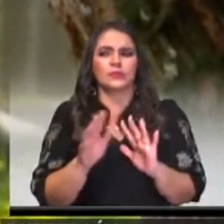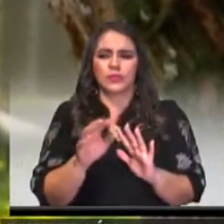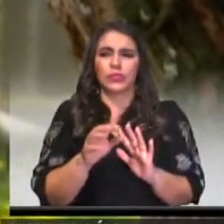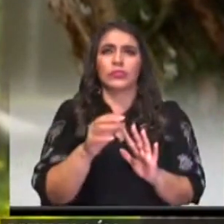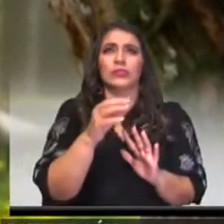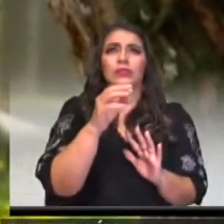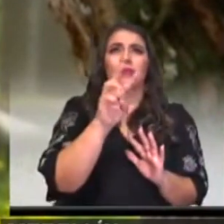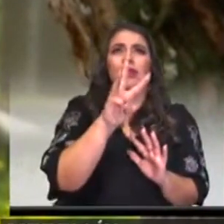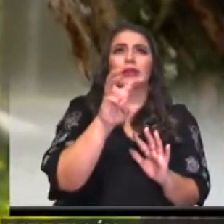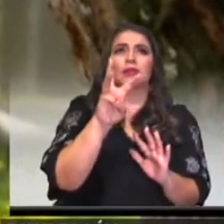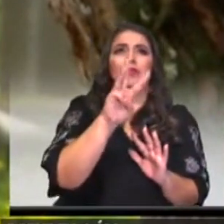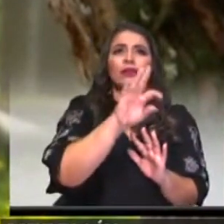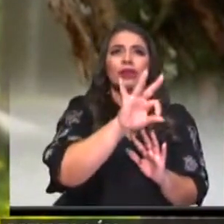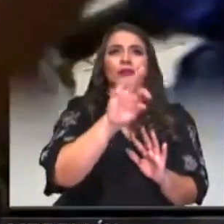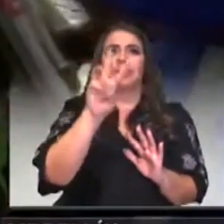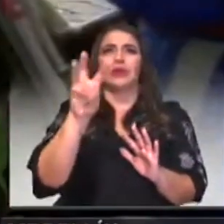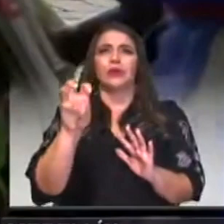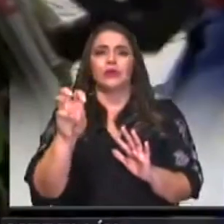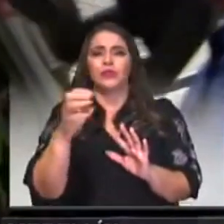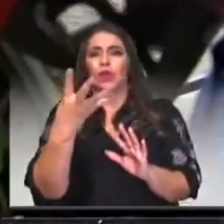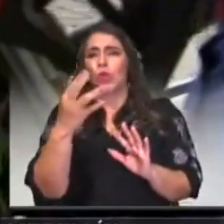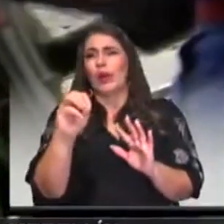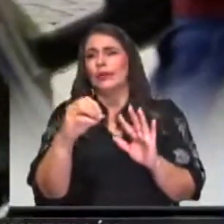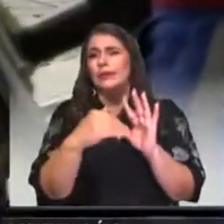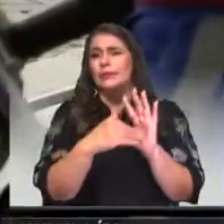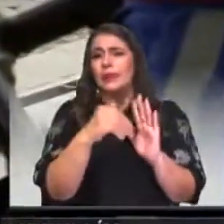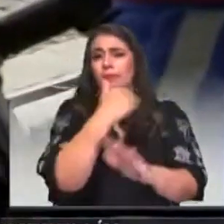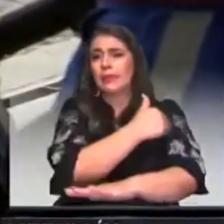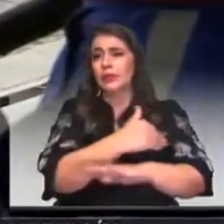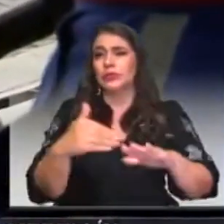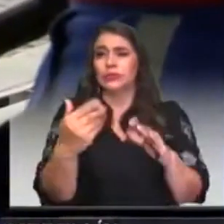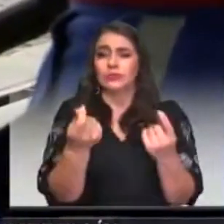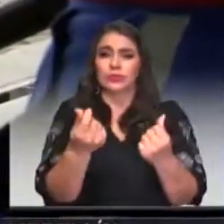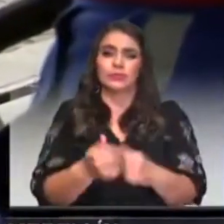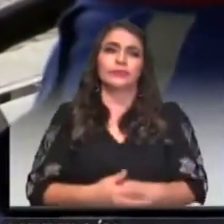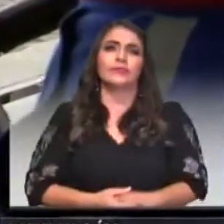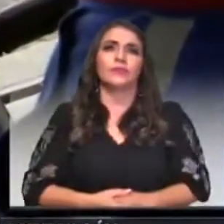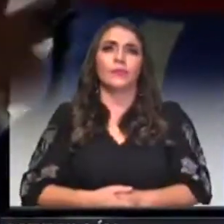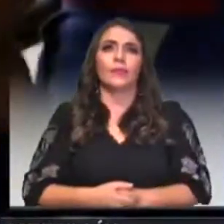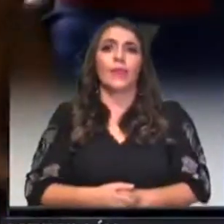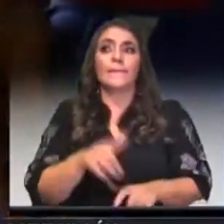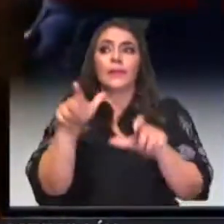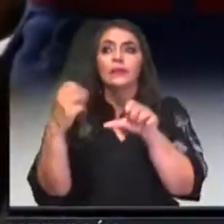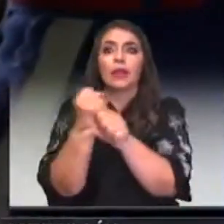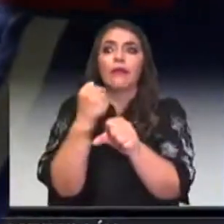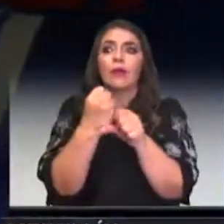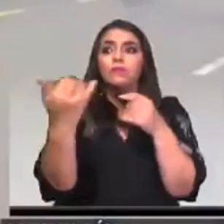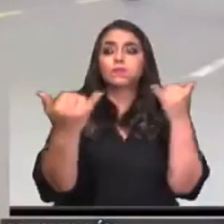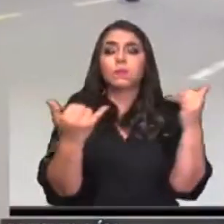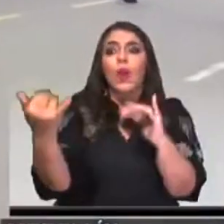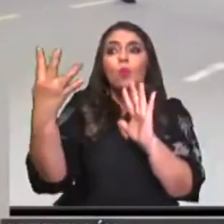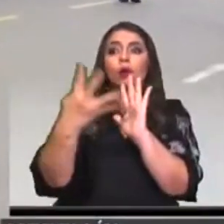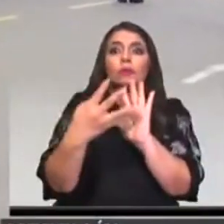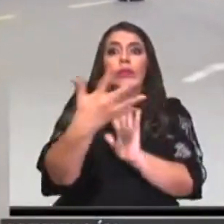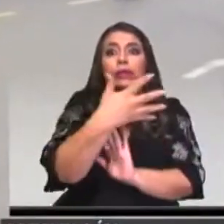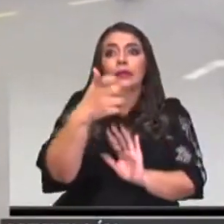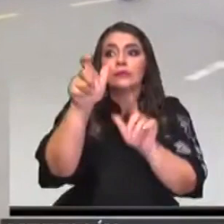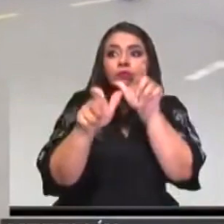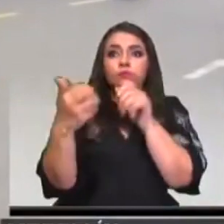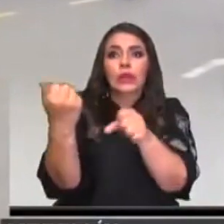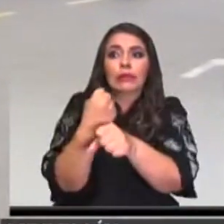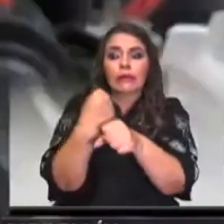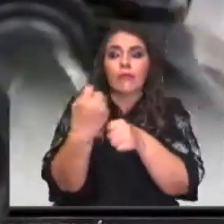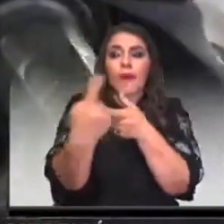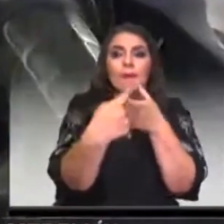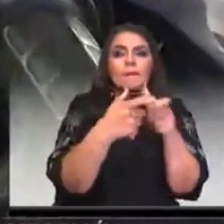o 40 mil millones de pesos. El gremio, que ocupa a unas 4.500 personas en Antioquia, pide apoyo del gobierno